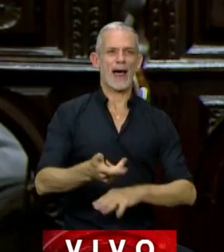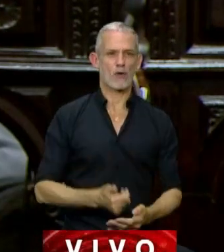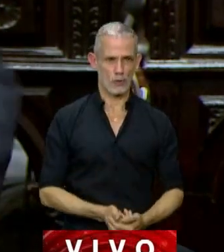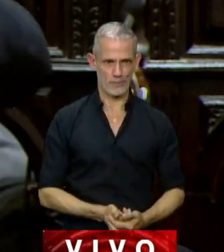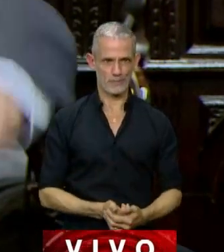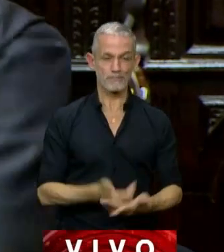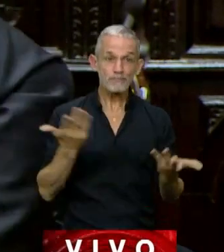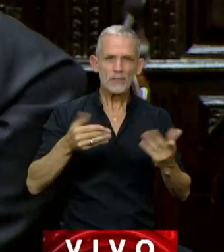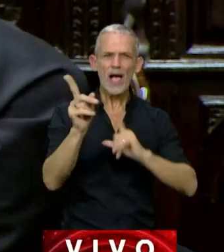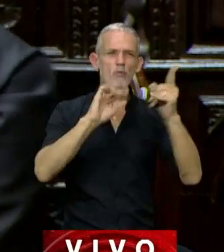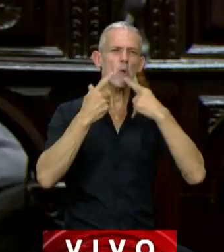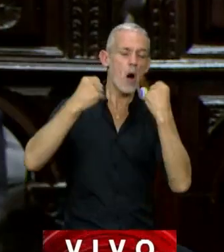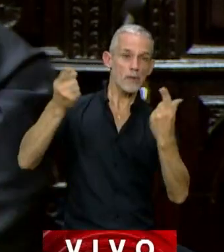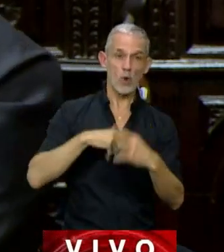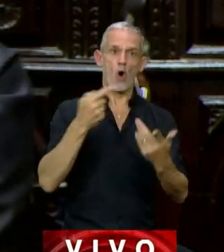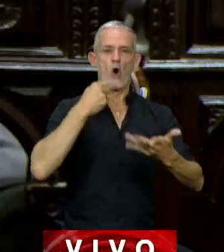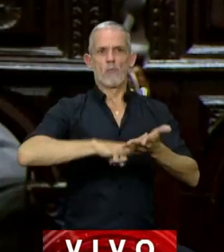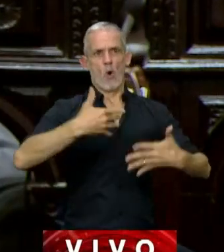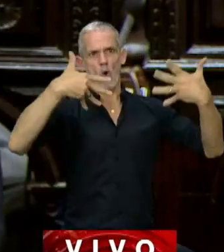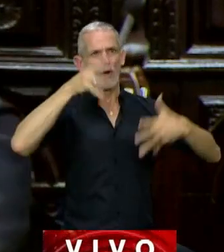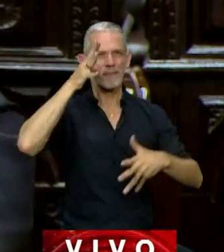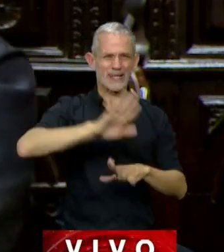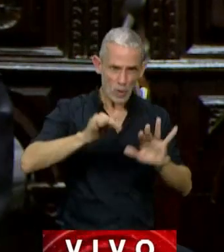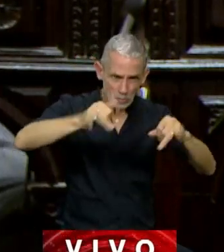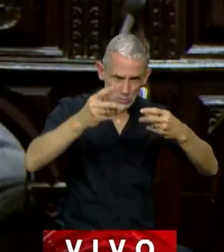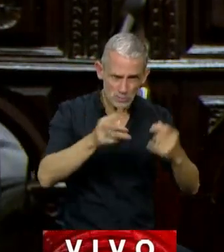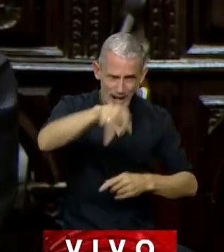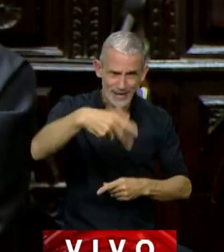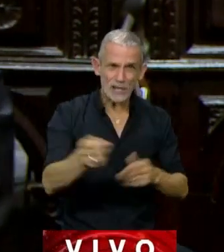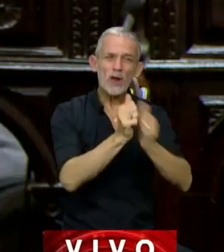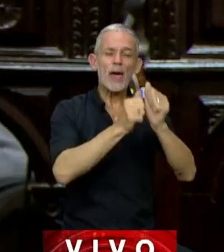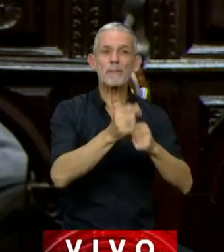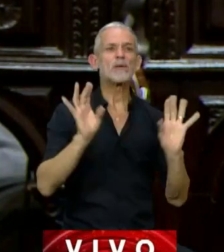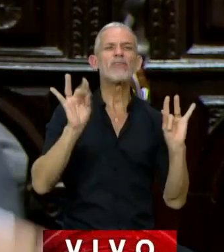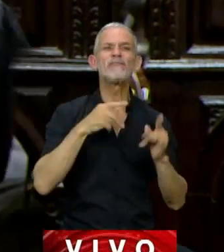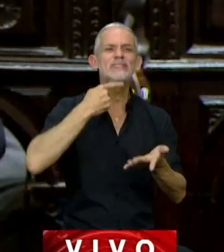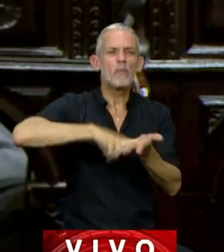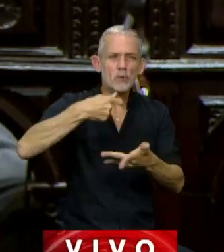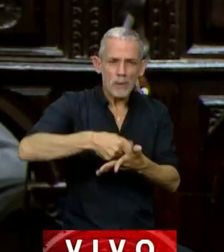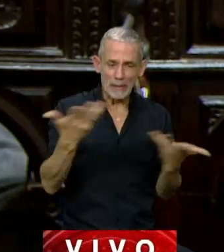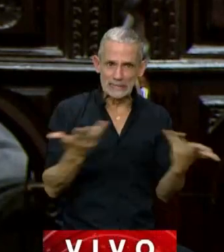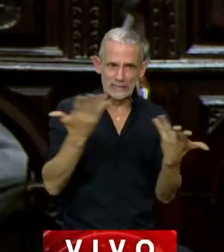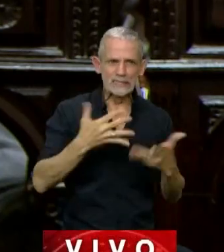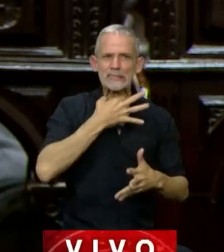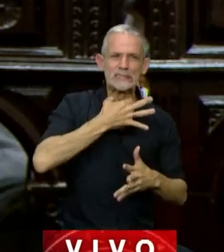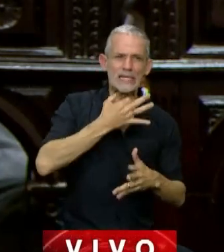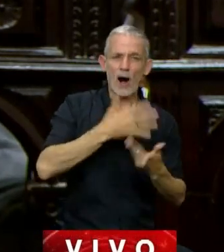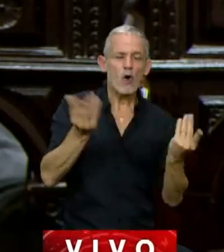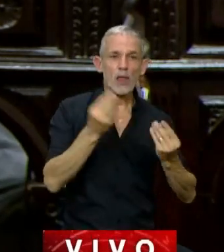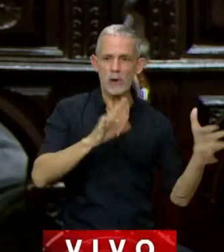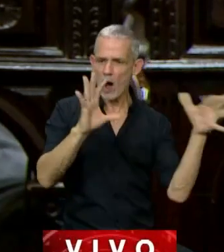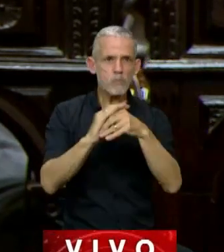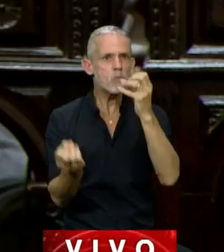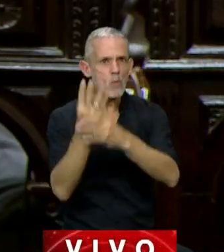accesible. Muchos se quejan de la presión impositiva, y es cierto, hay muchas pymes que le cuesta mucho pelearla, pero que eso se asocie entonces a